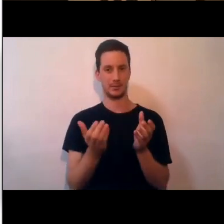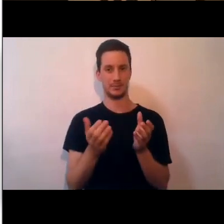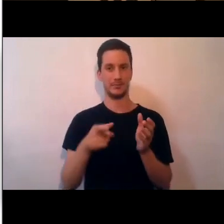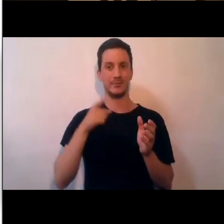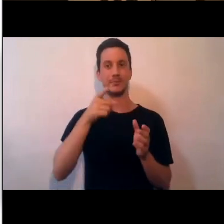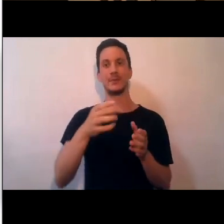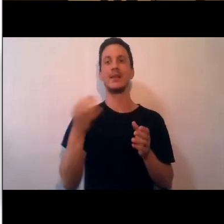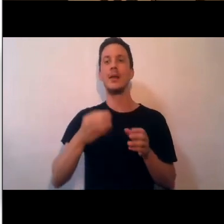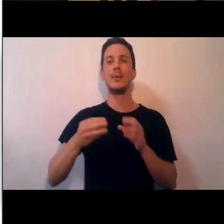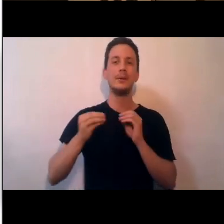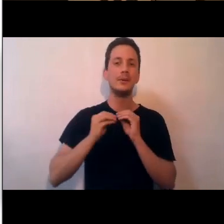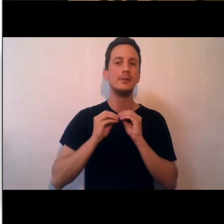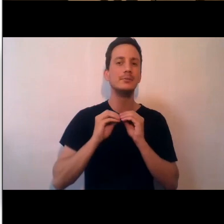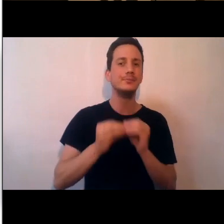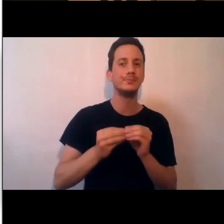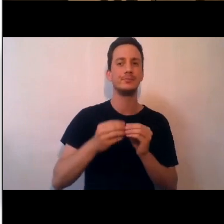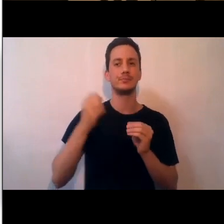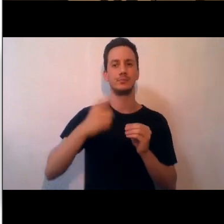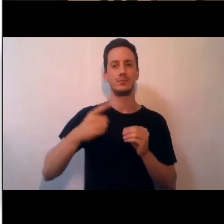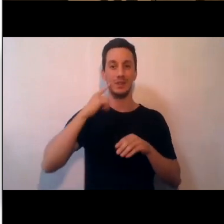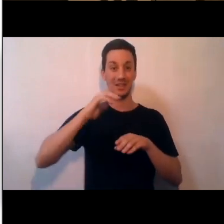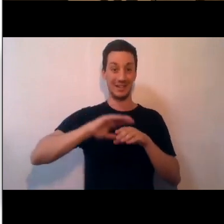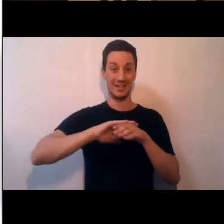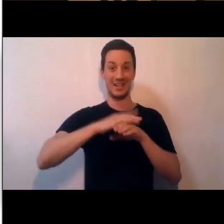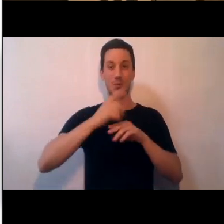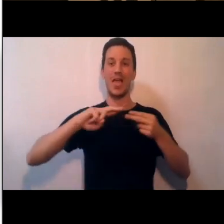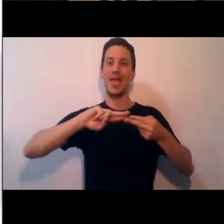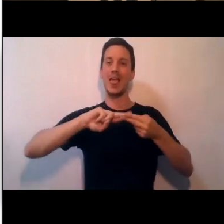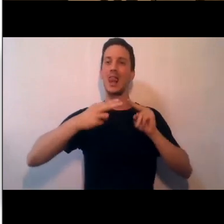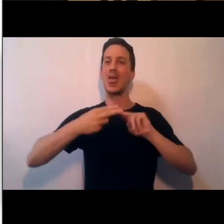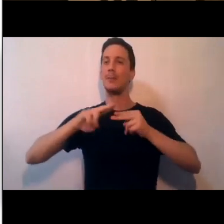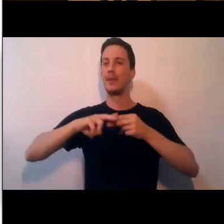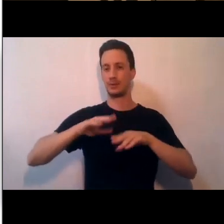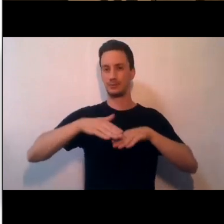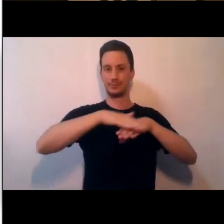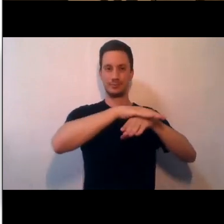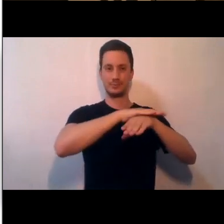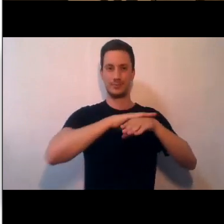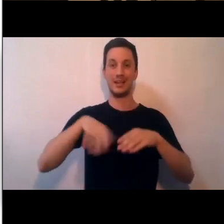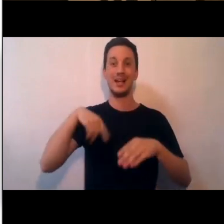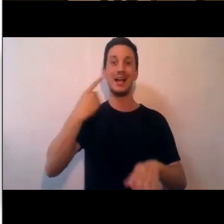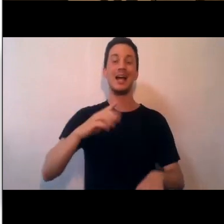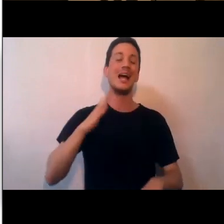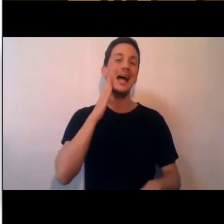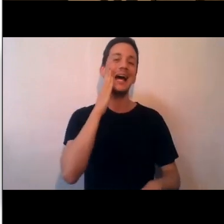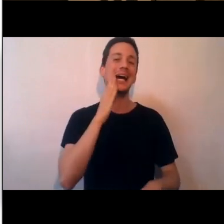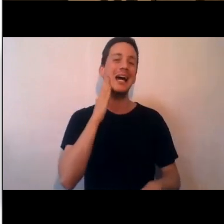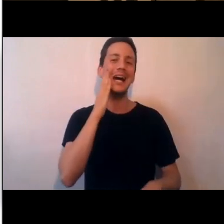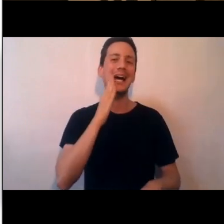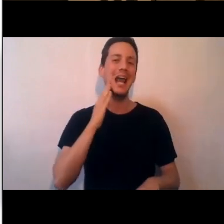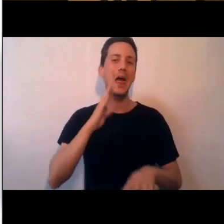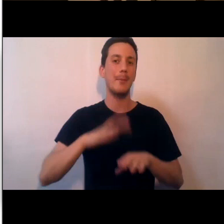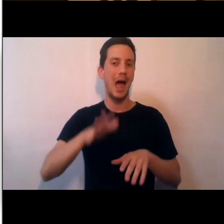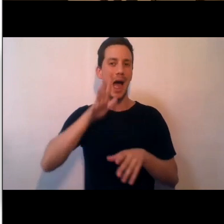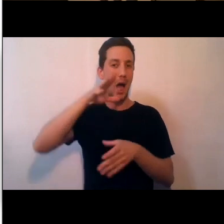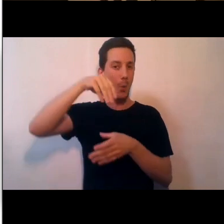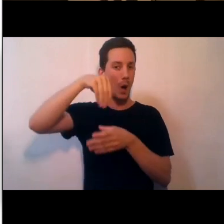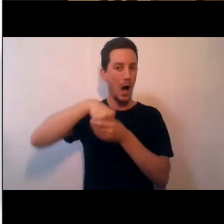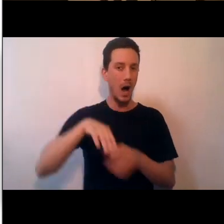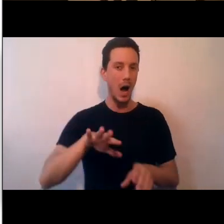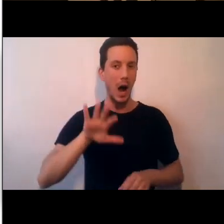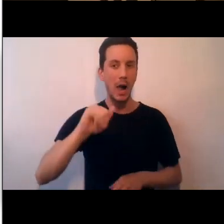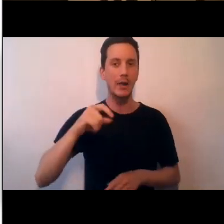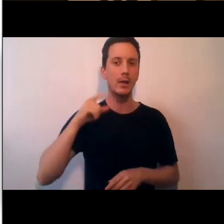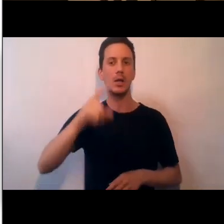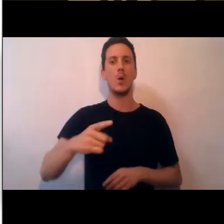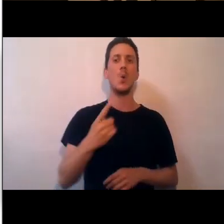que reponer como este cemento lipídico e hidratar la piel. La crema hidratante se aplica 1 o 2 veces al día.